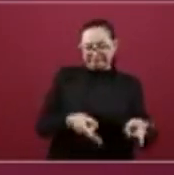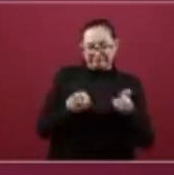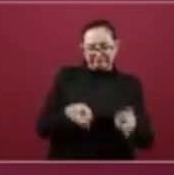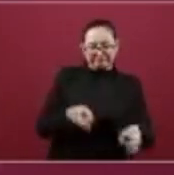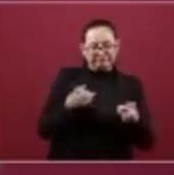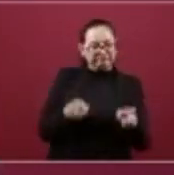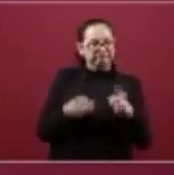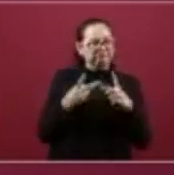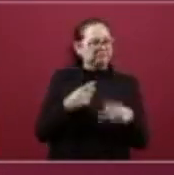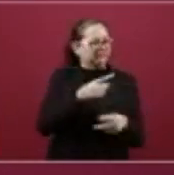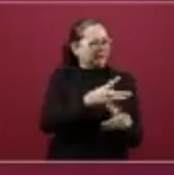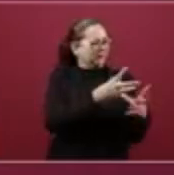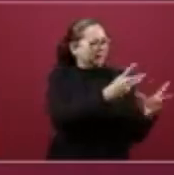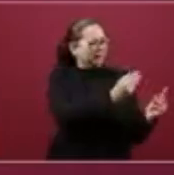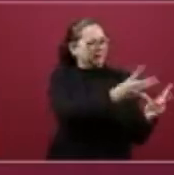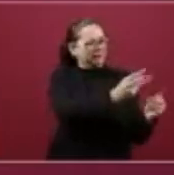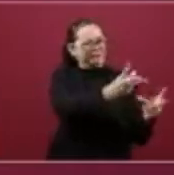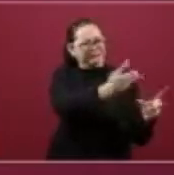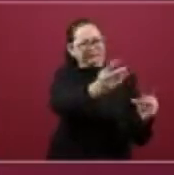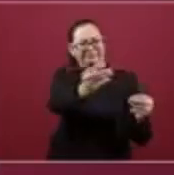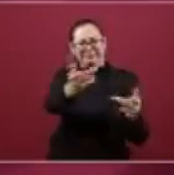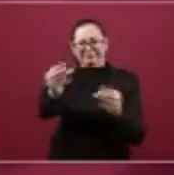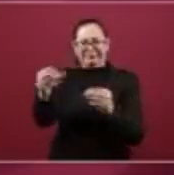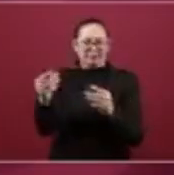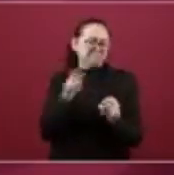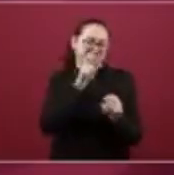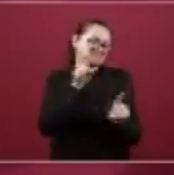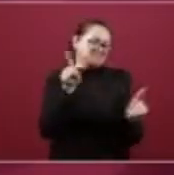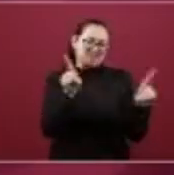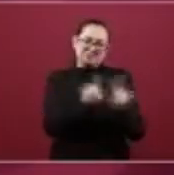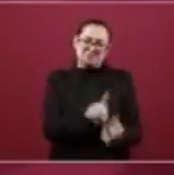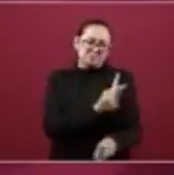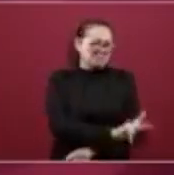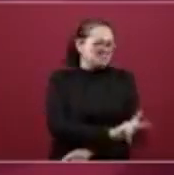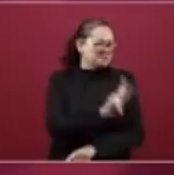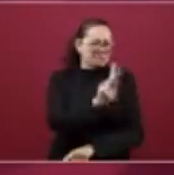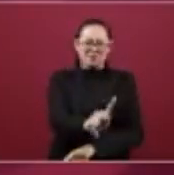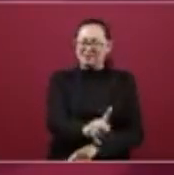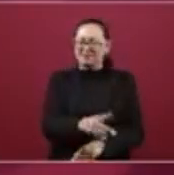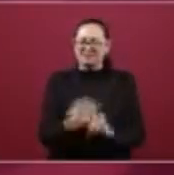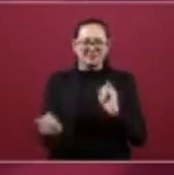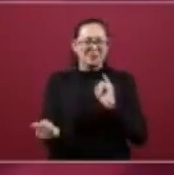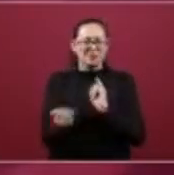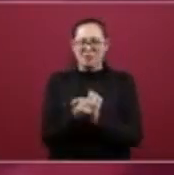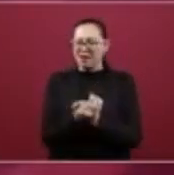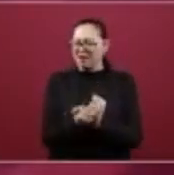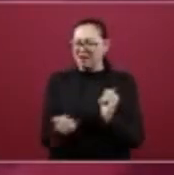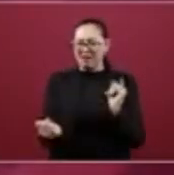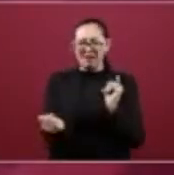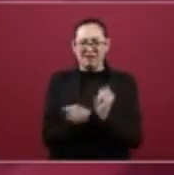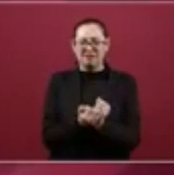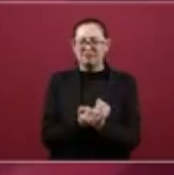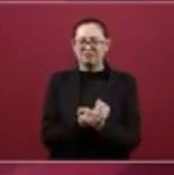por mayor. Eso fue lo que hicieron los